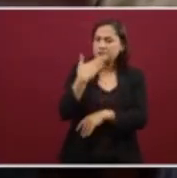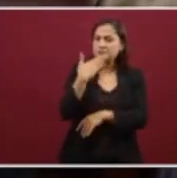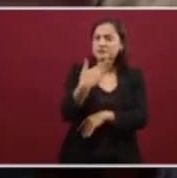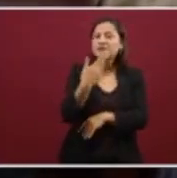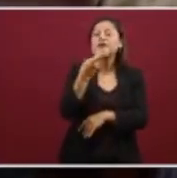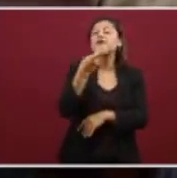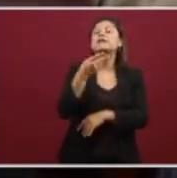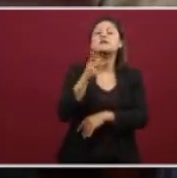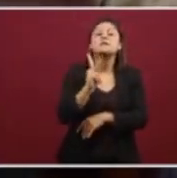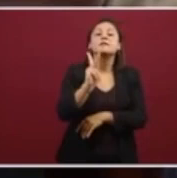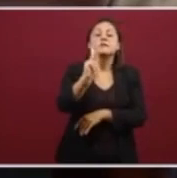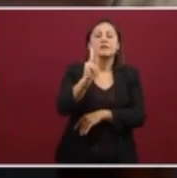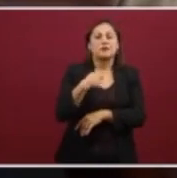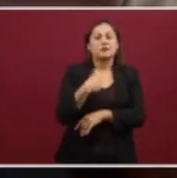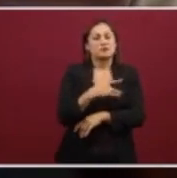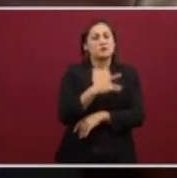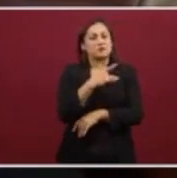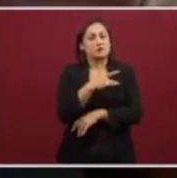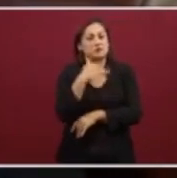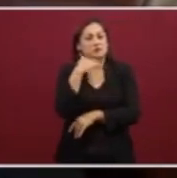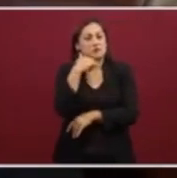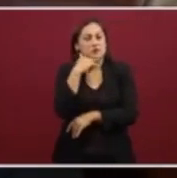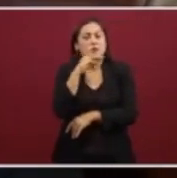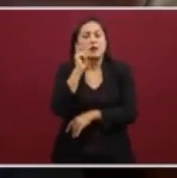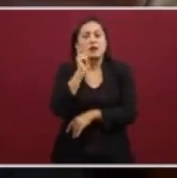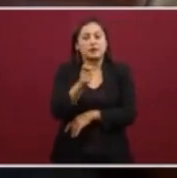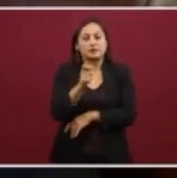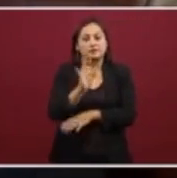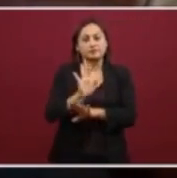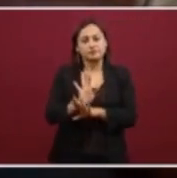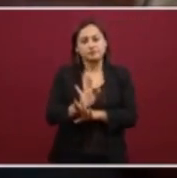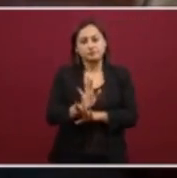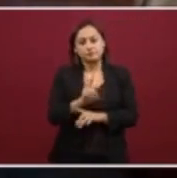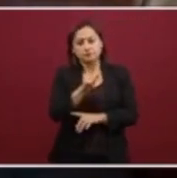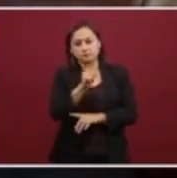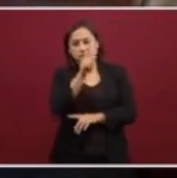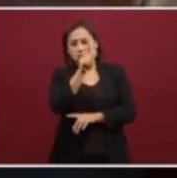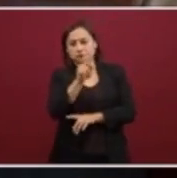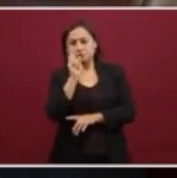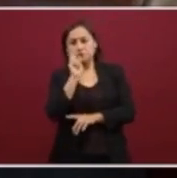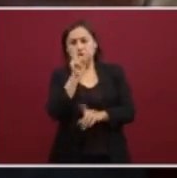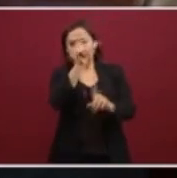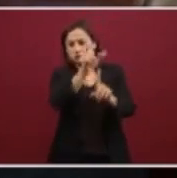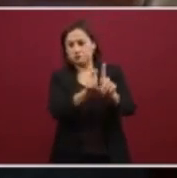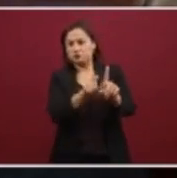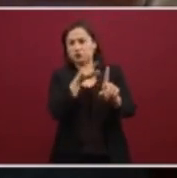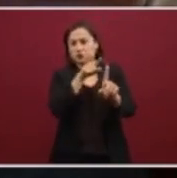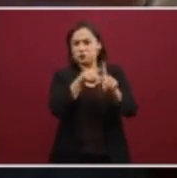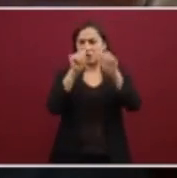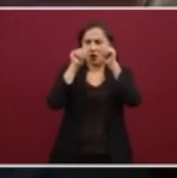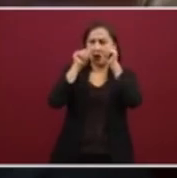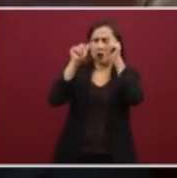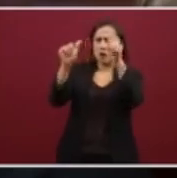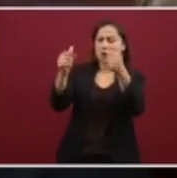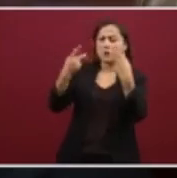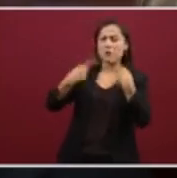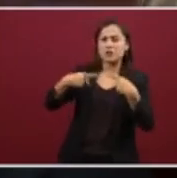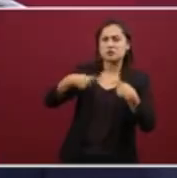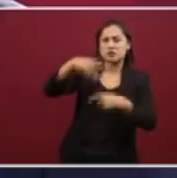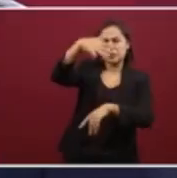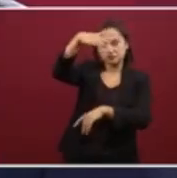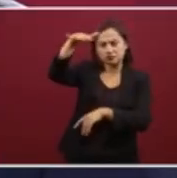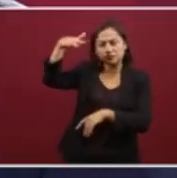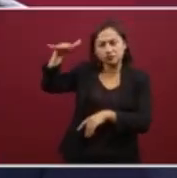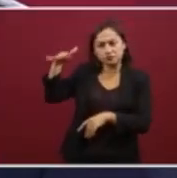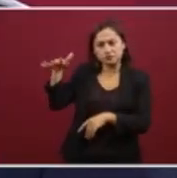muy interesante. Usted es una persona comprometida con las personas de la tercera edad. A mí me preocupa